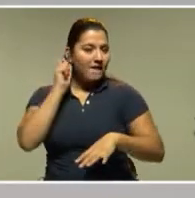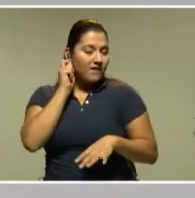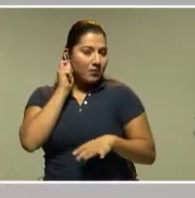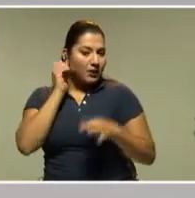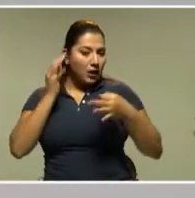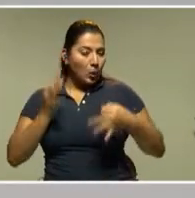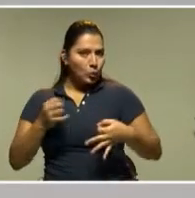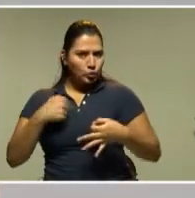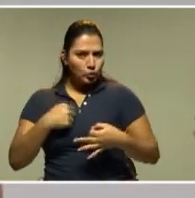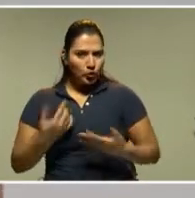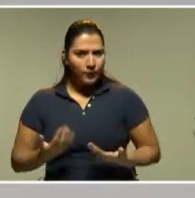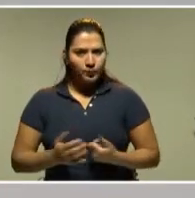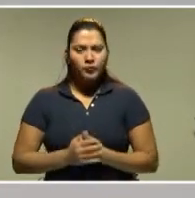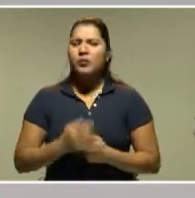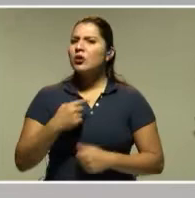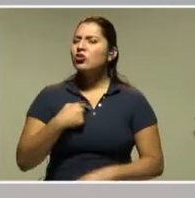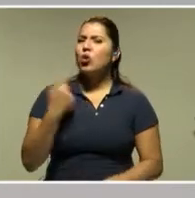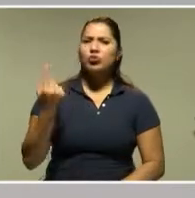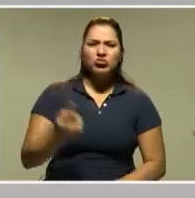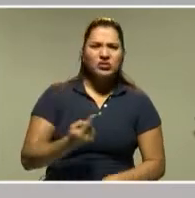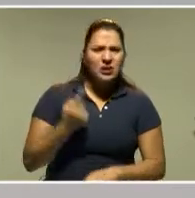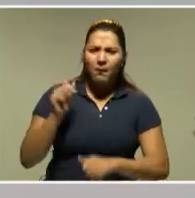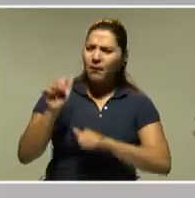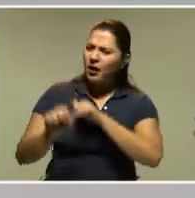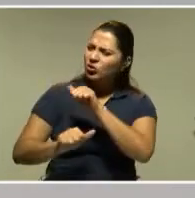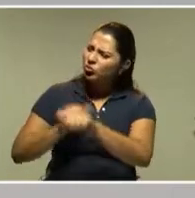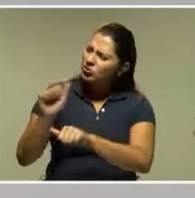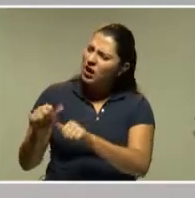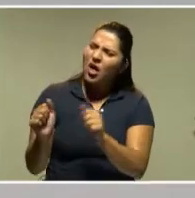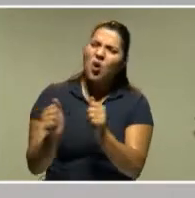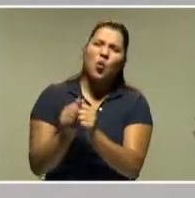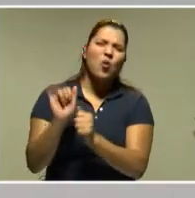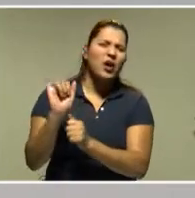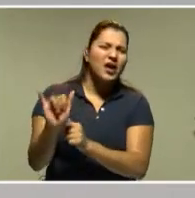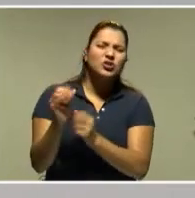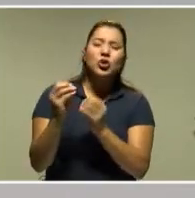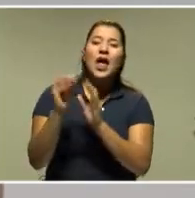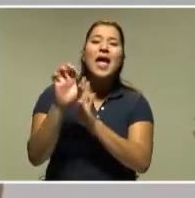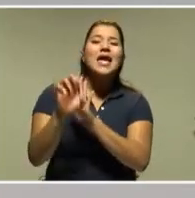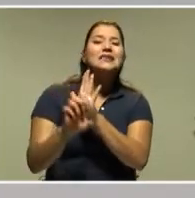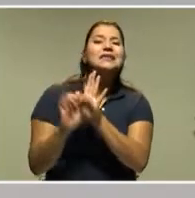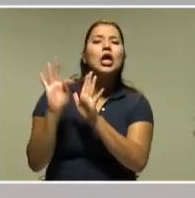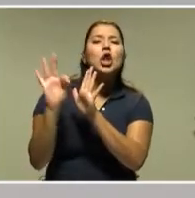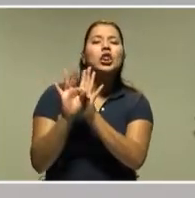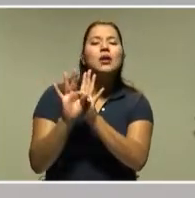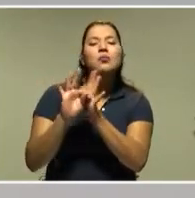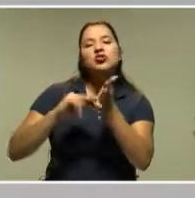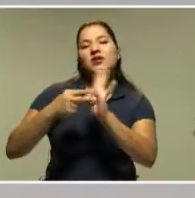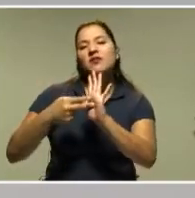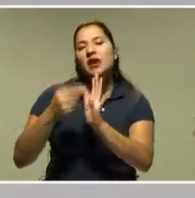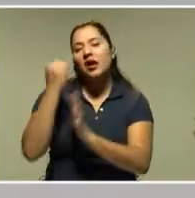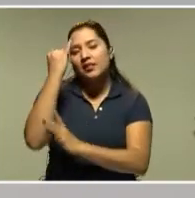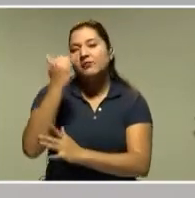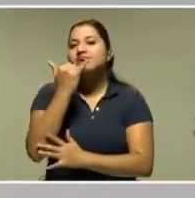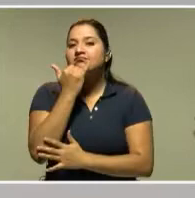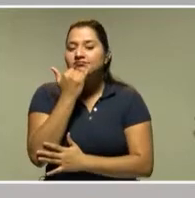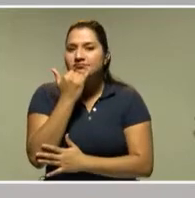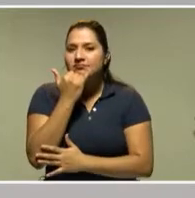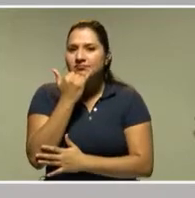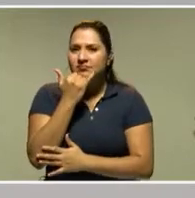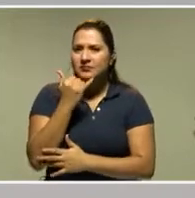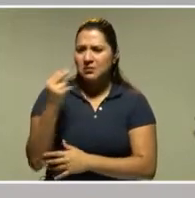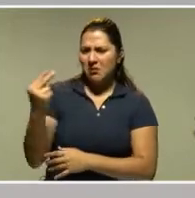soy yo. Siempre he luchado con eso, ese estereotipo de que si me veían y no me conocían, entonces usted es